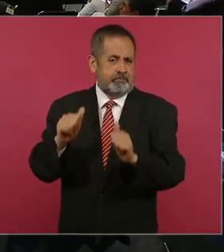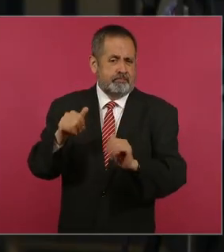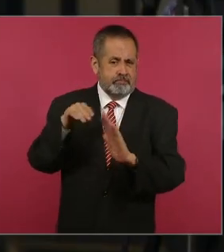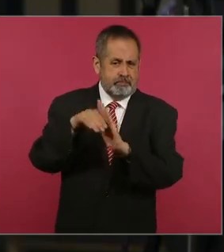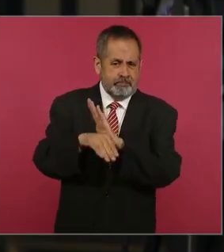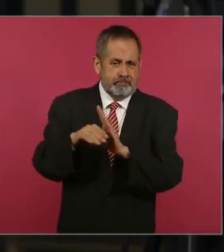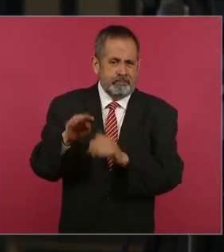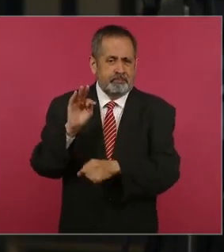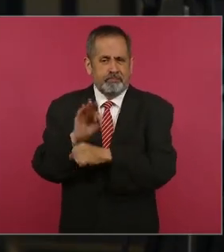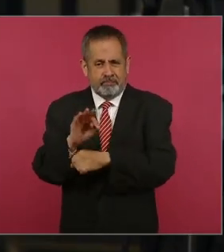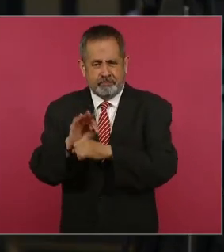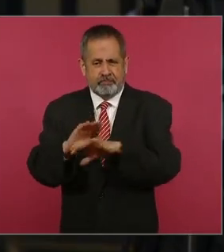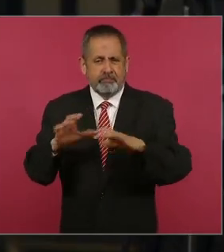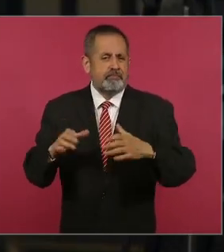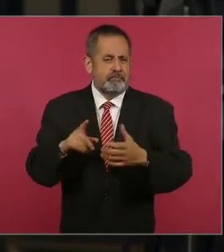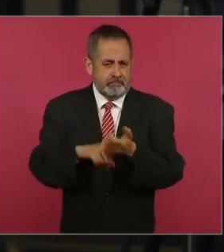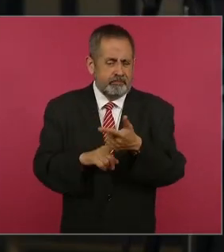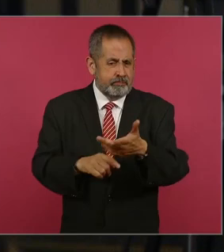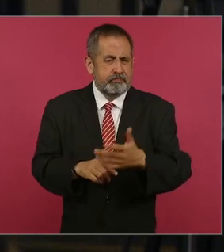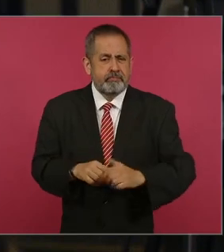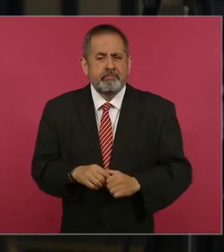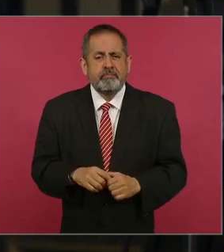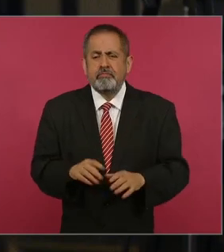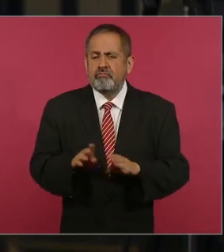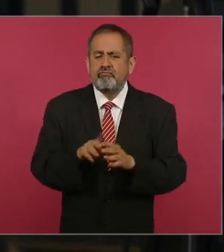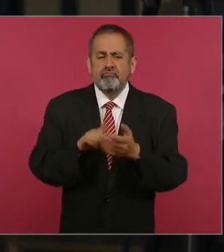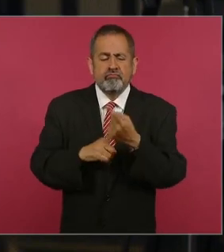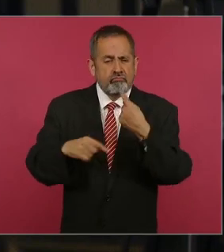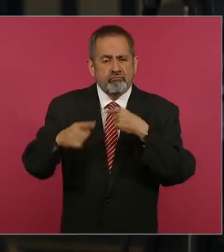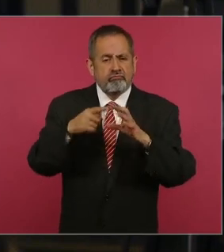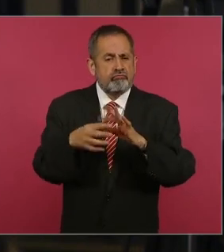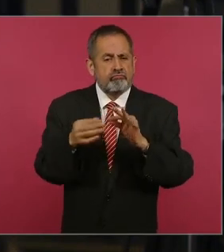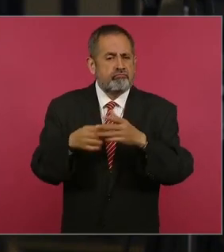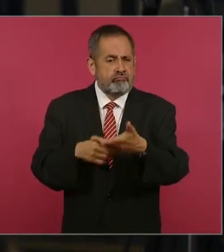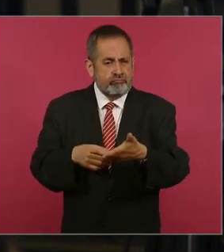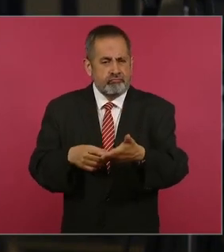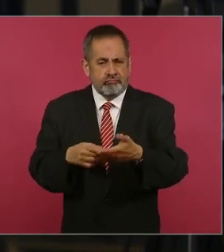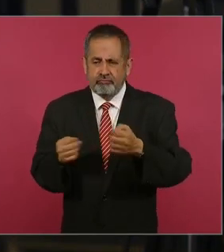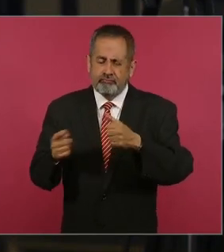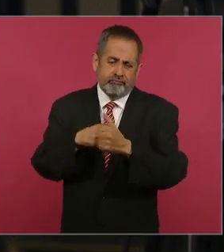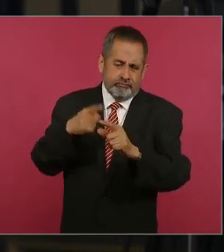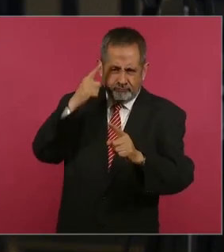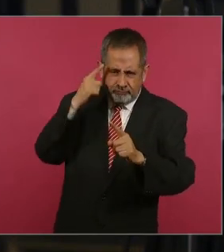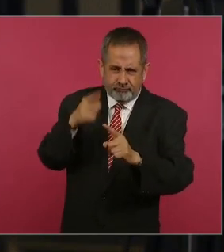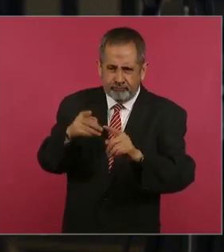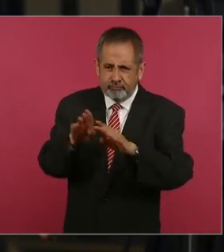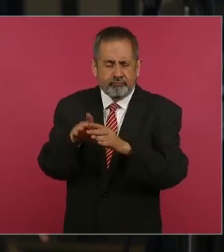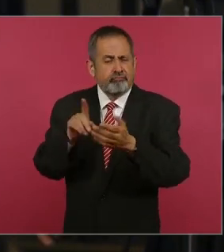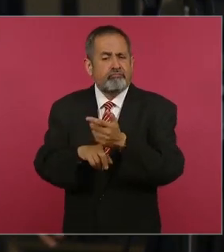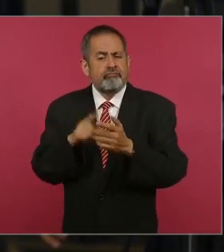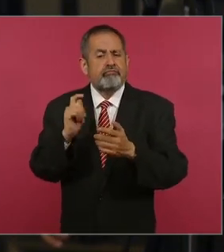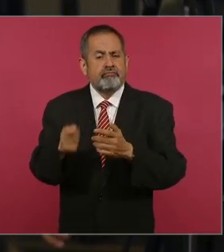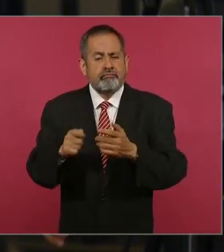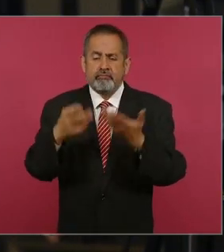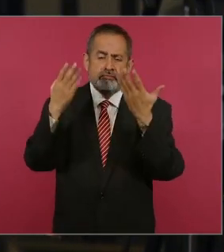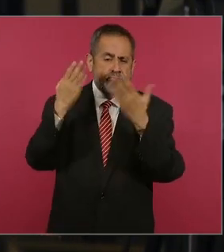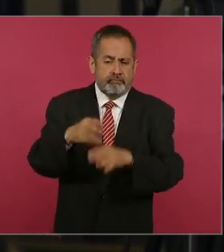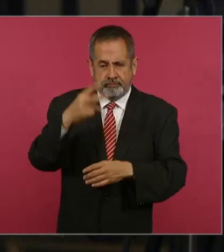para defender el tipo de cambio, ¿no? El principal objetivo del Banco de México